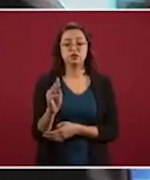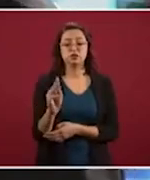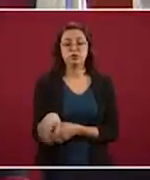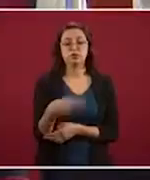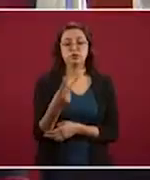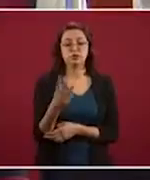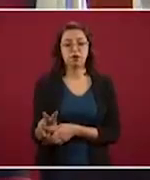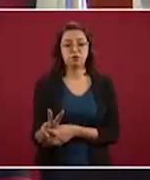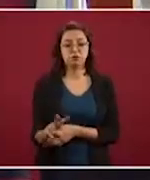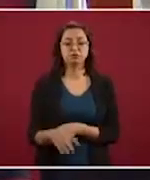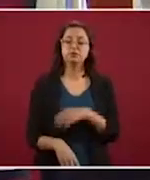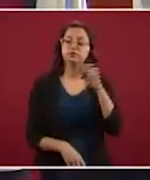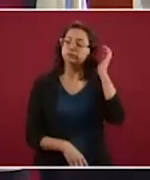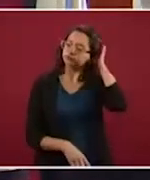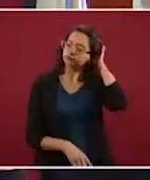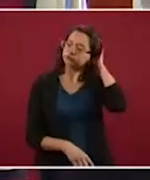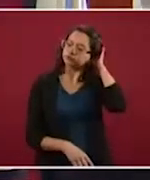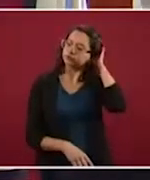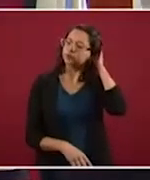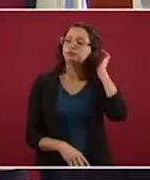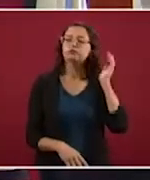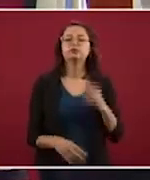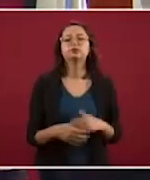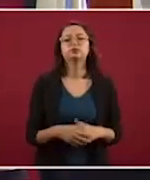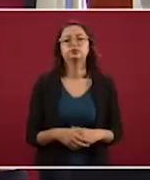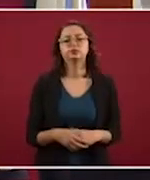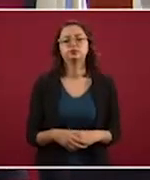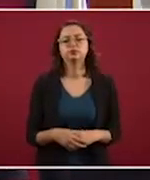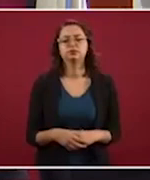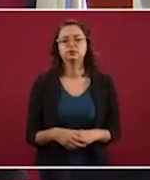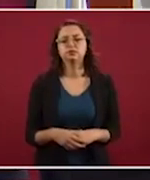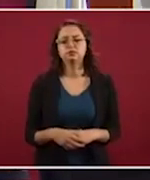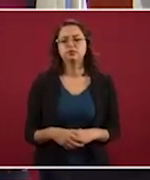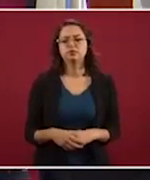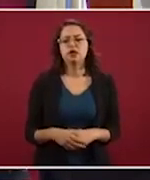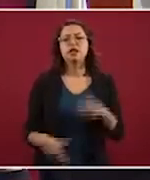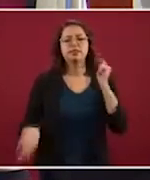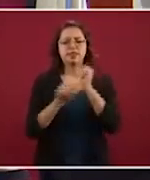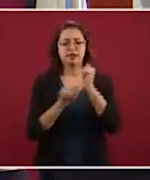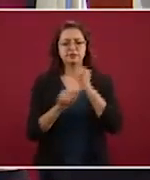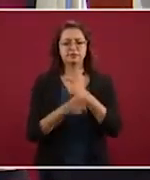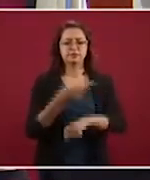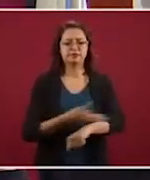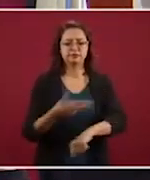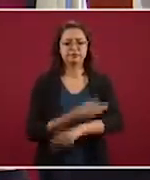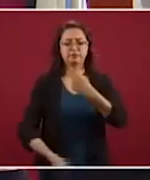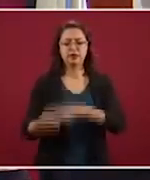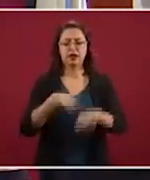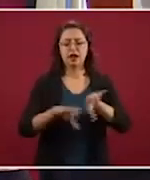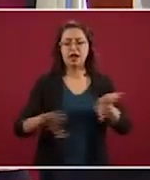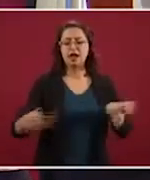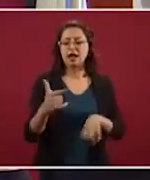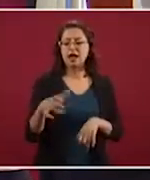4.392 megawatts. CFE renegoció las tarifas del transporte de siete gasoductos